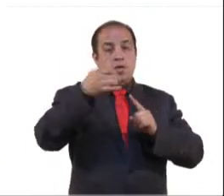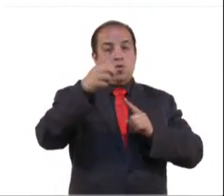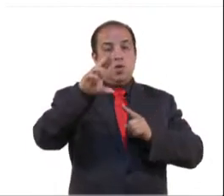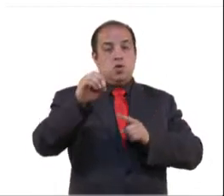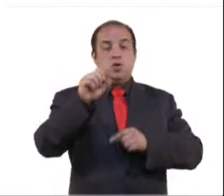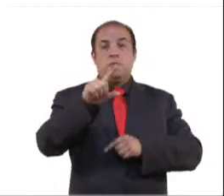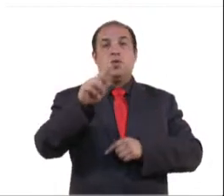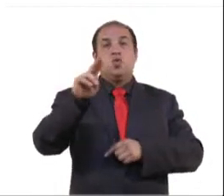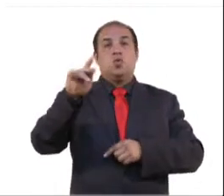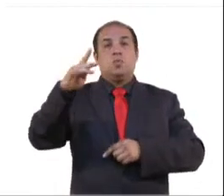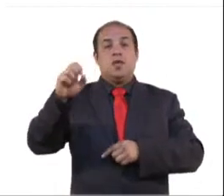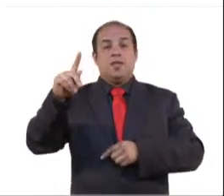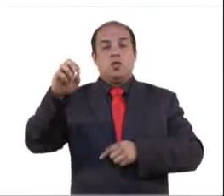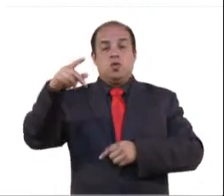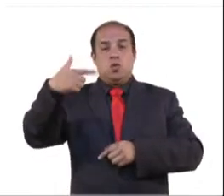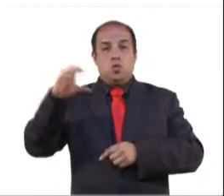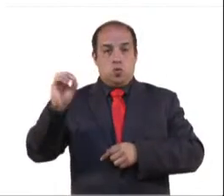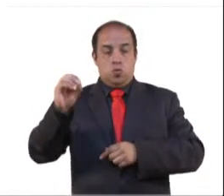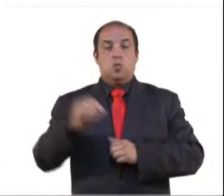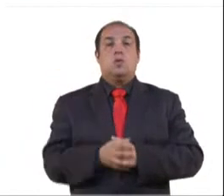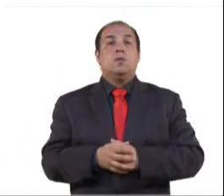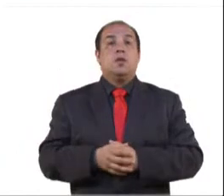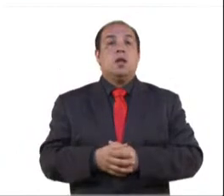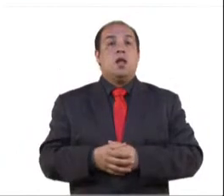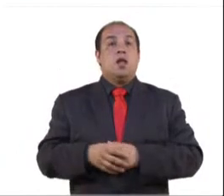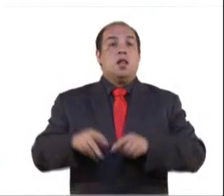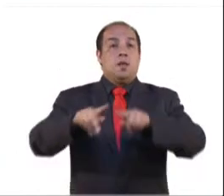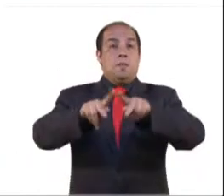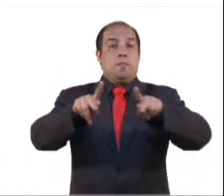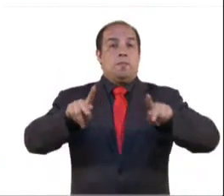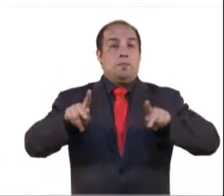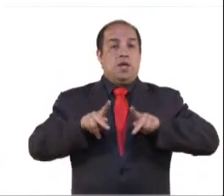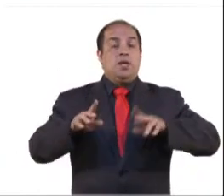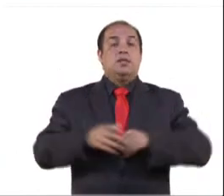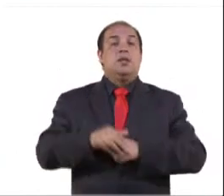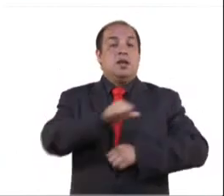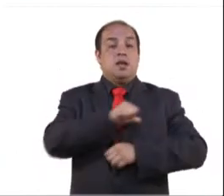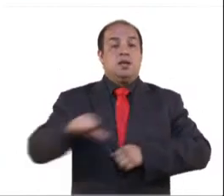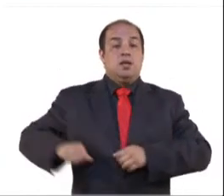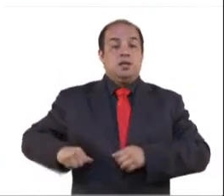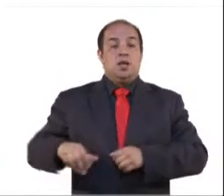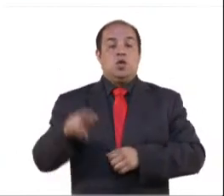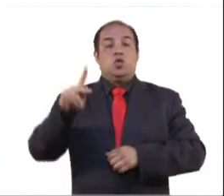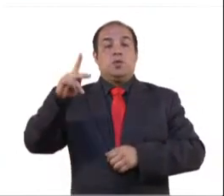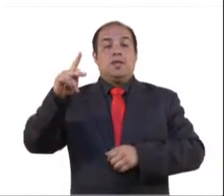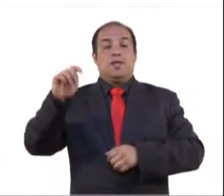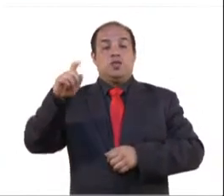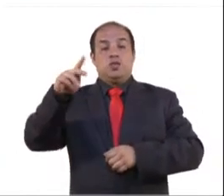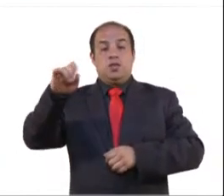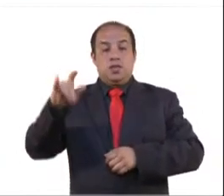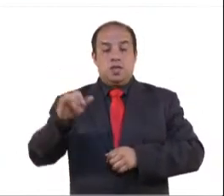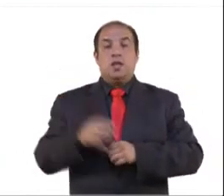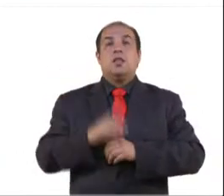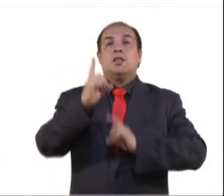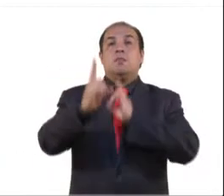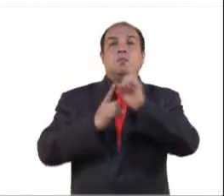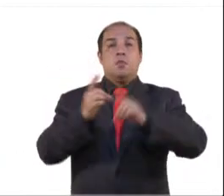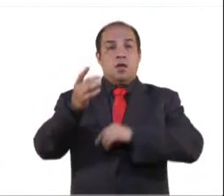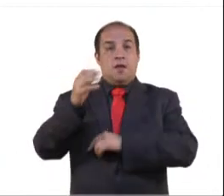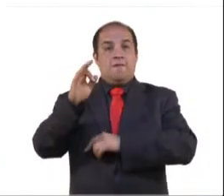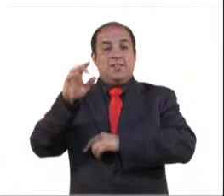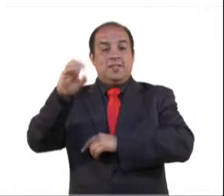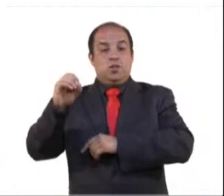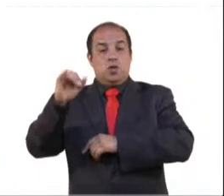Teotongo, la Explanada de la Alcaldía, la Utopía Tezontli, el Deportivo Francisco y Madero y la Utopía Aculco.